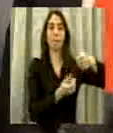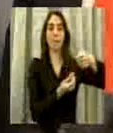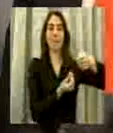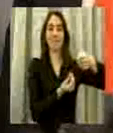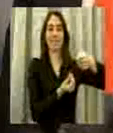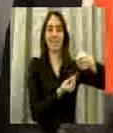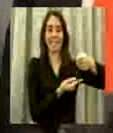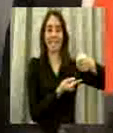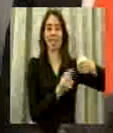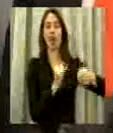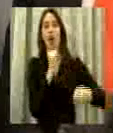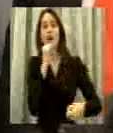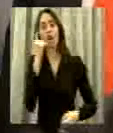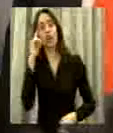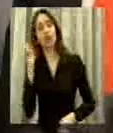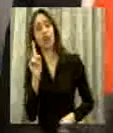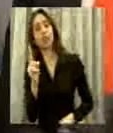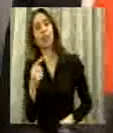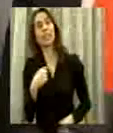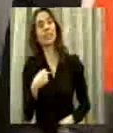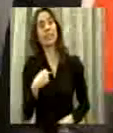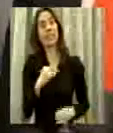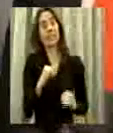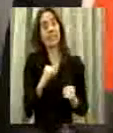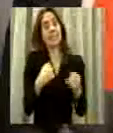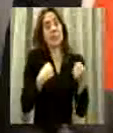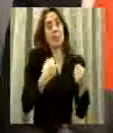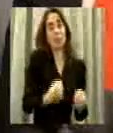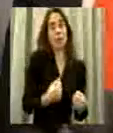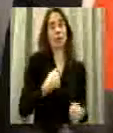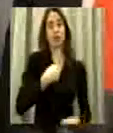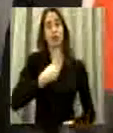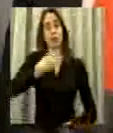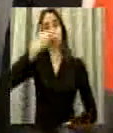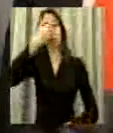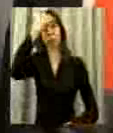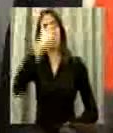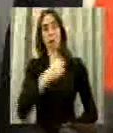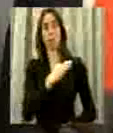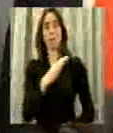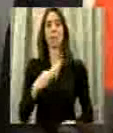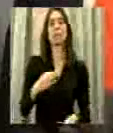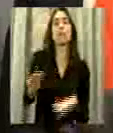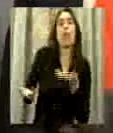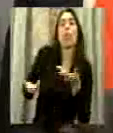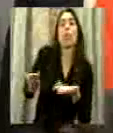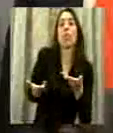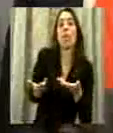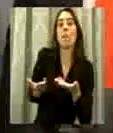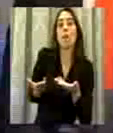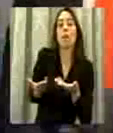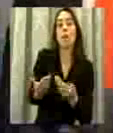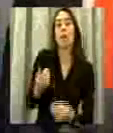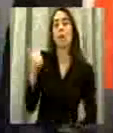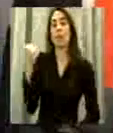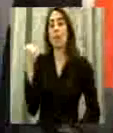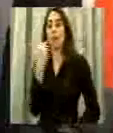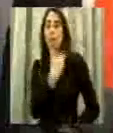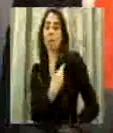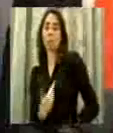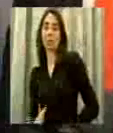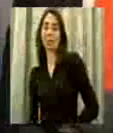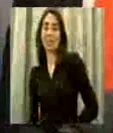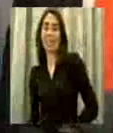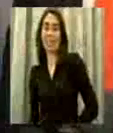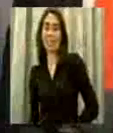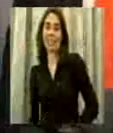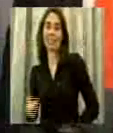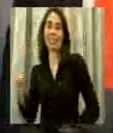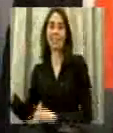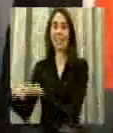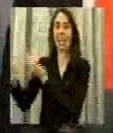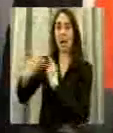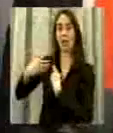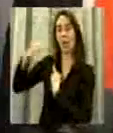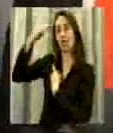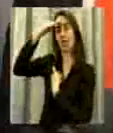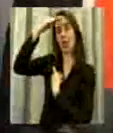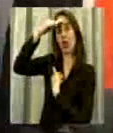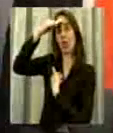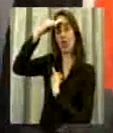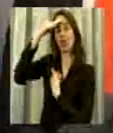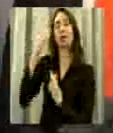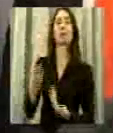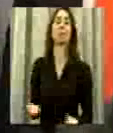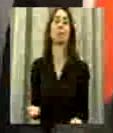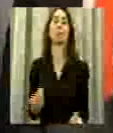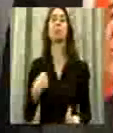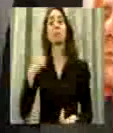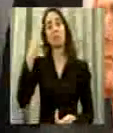que no sé si tendré o podré hacerla yo como ministro, porque eso depende de que el presidente me siga dando su confianza,